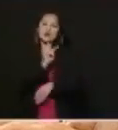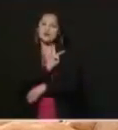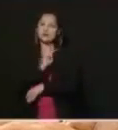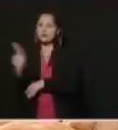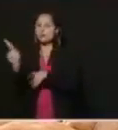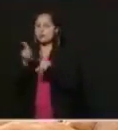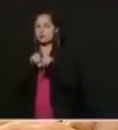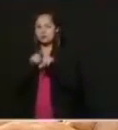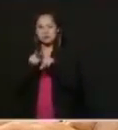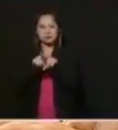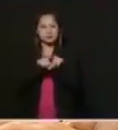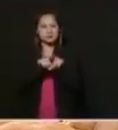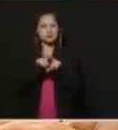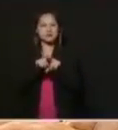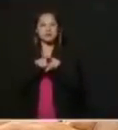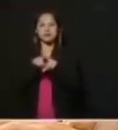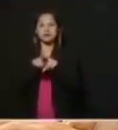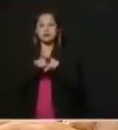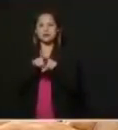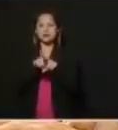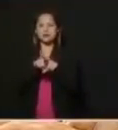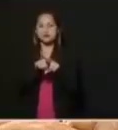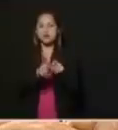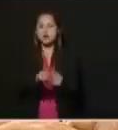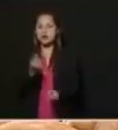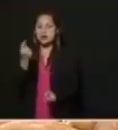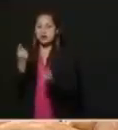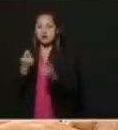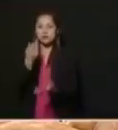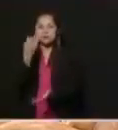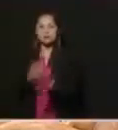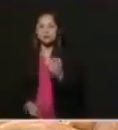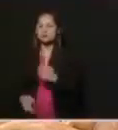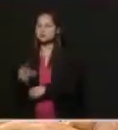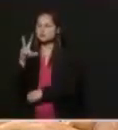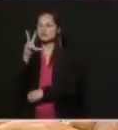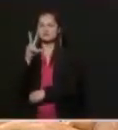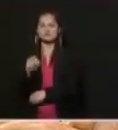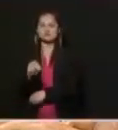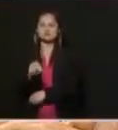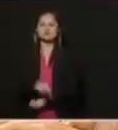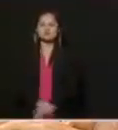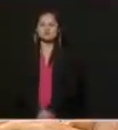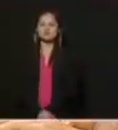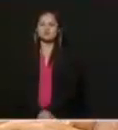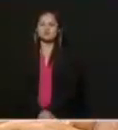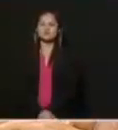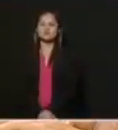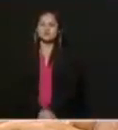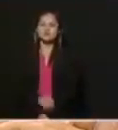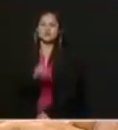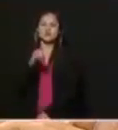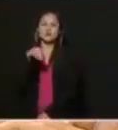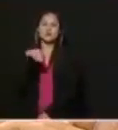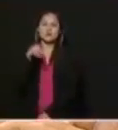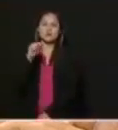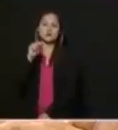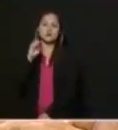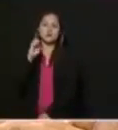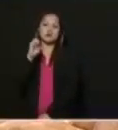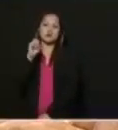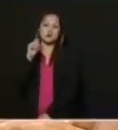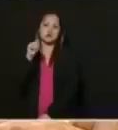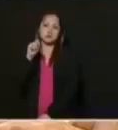nadie se quede sin alimento. Oh, Meteor. Que así sea. Qué petición